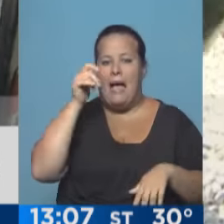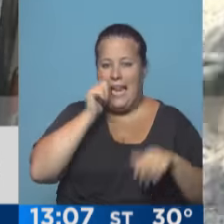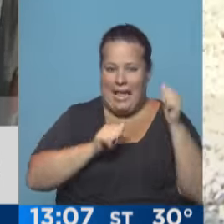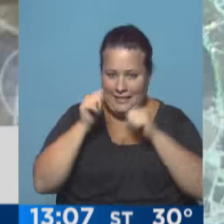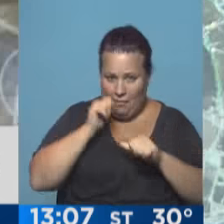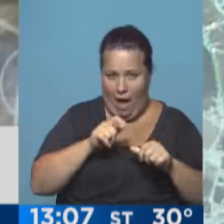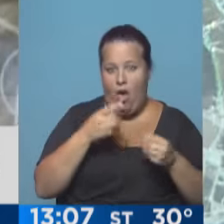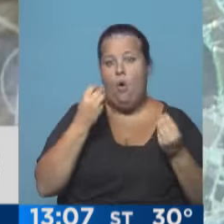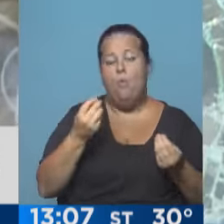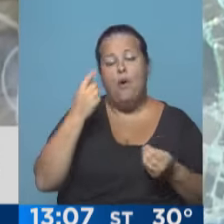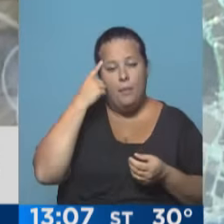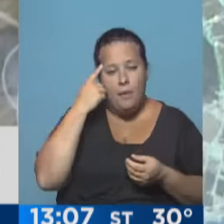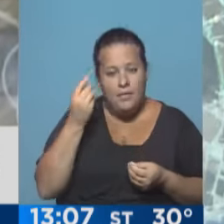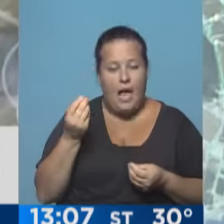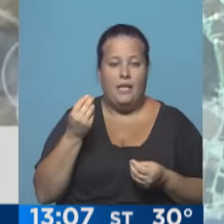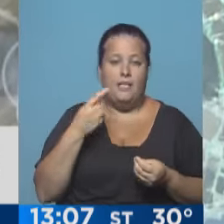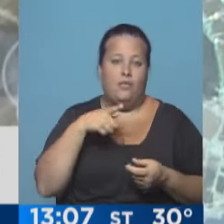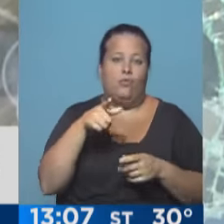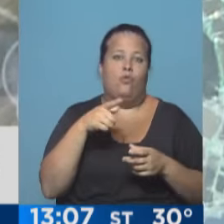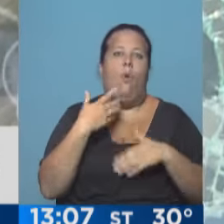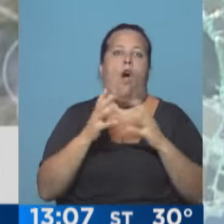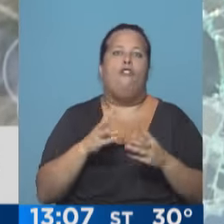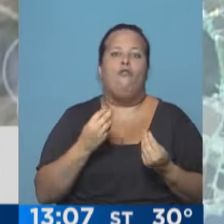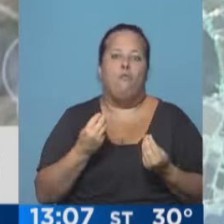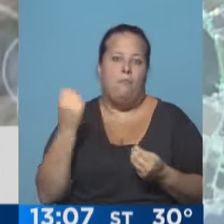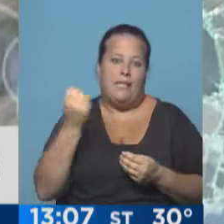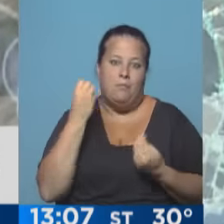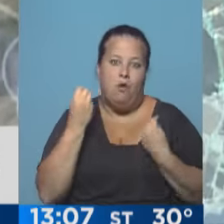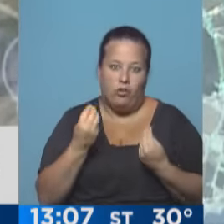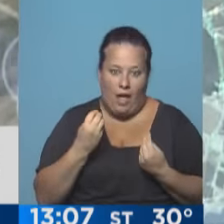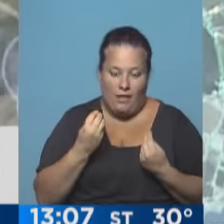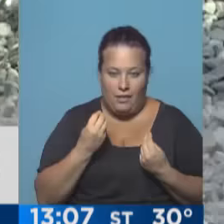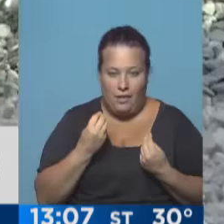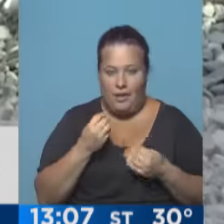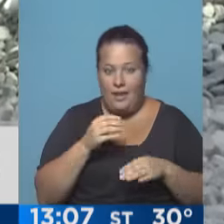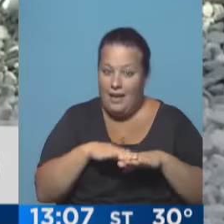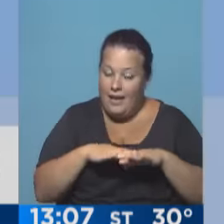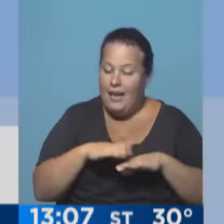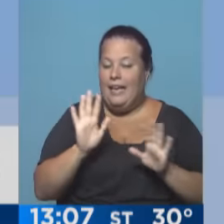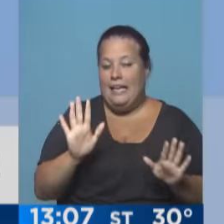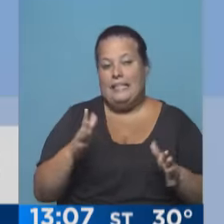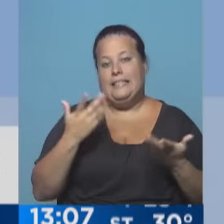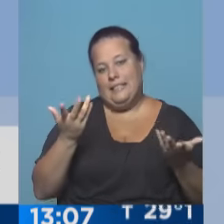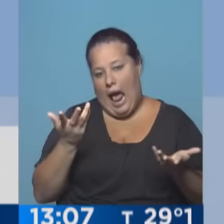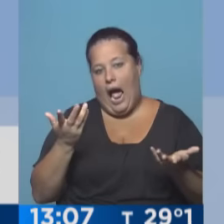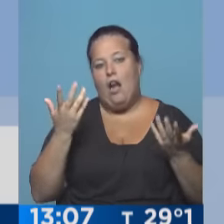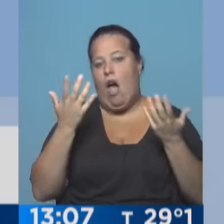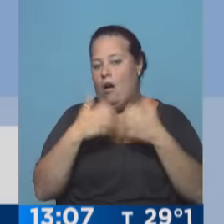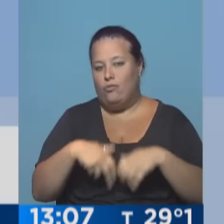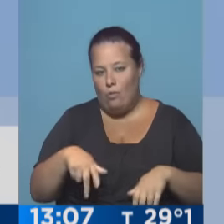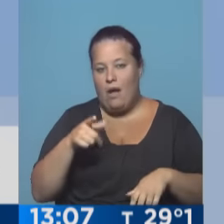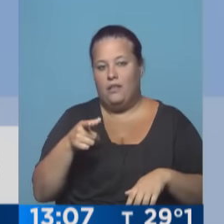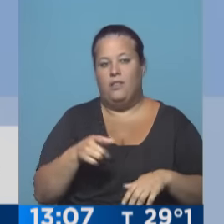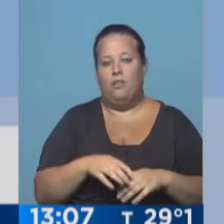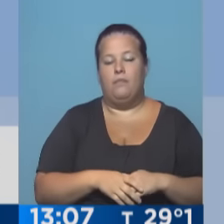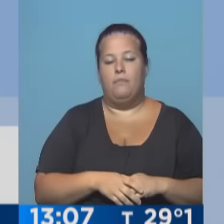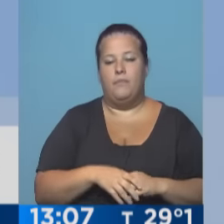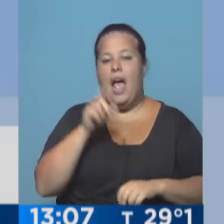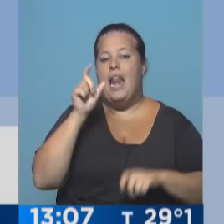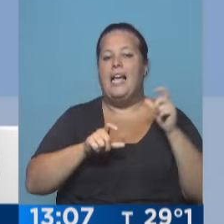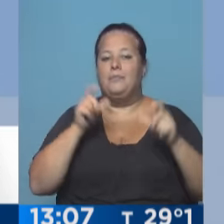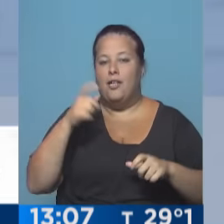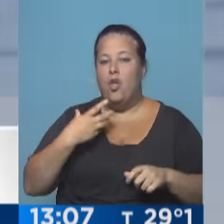teniendo en cuenta la carrera de un futbolista, que eso es lo que obviamente a la